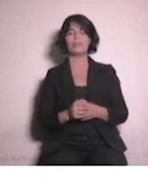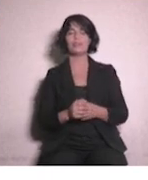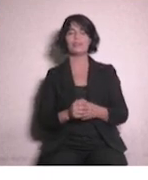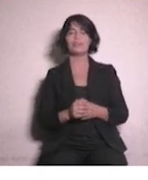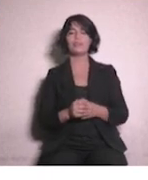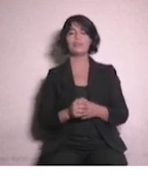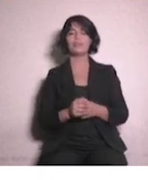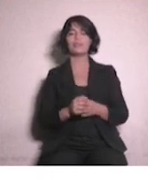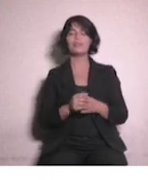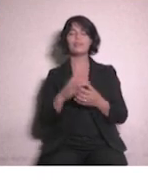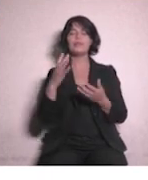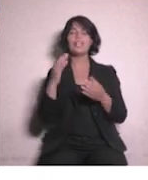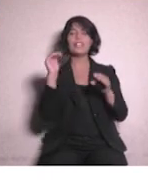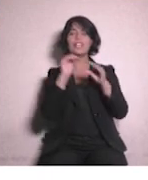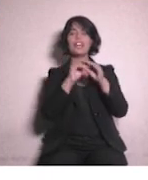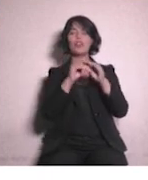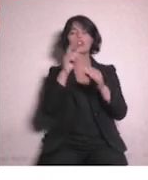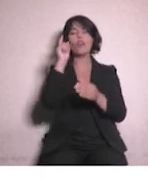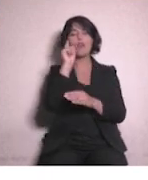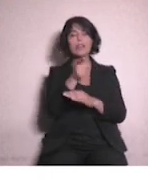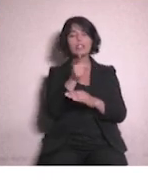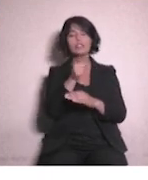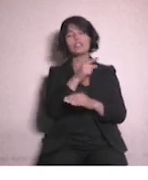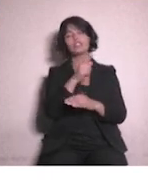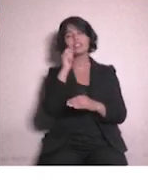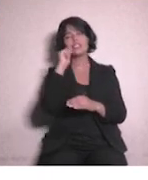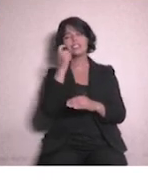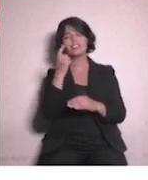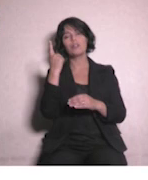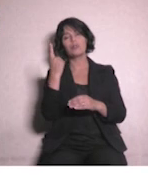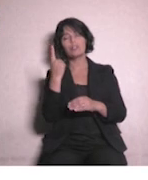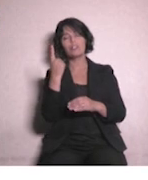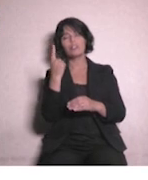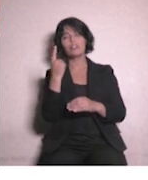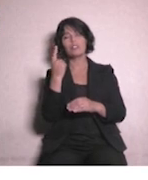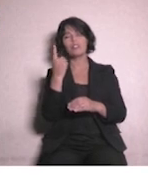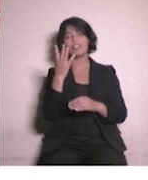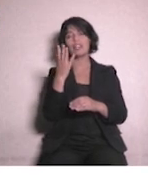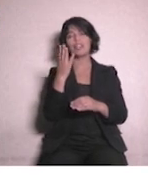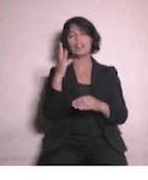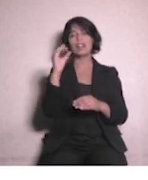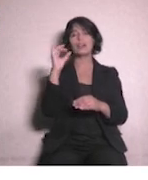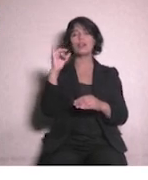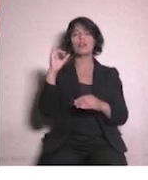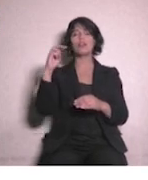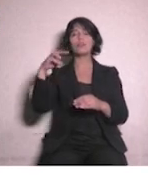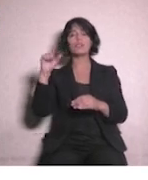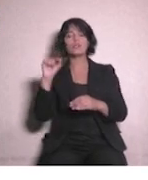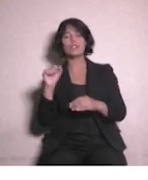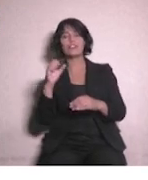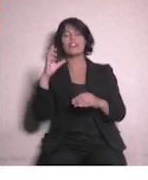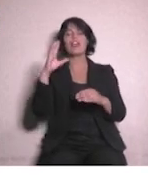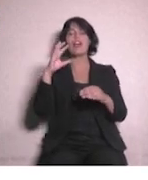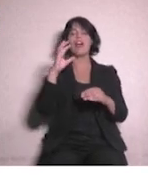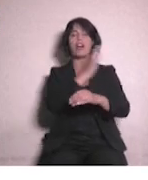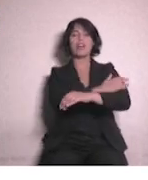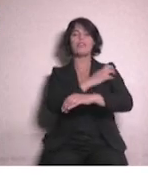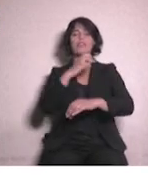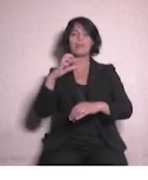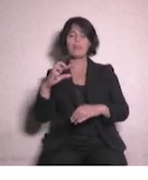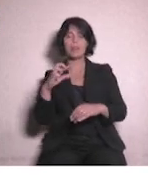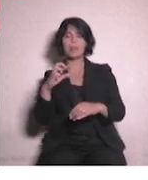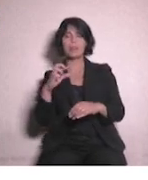en la parte de ahorro obligatorio. Y eso, una parte son las comisiones de la AFP, una parte